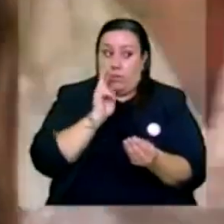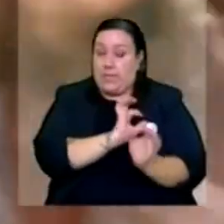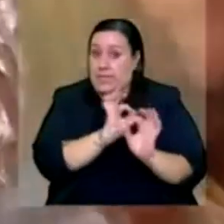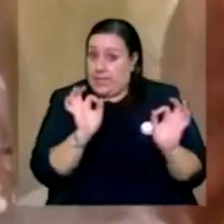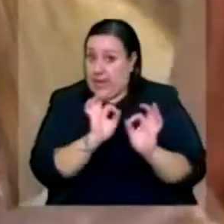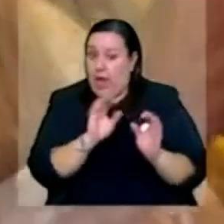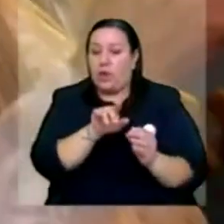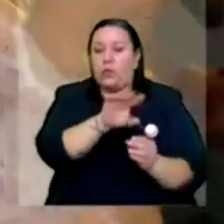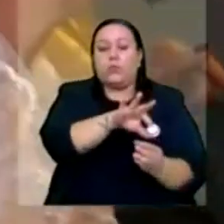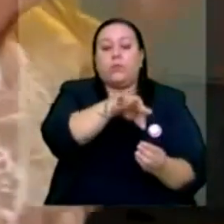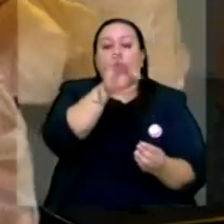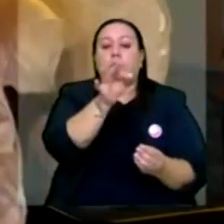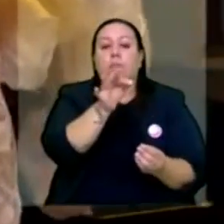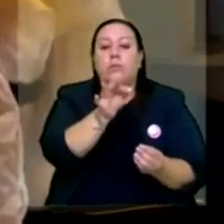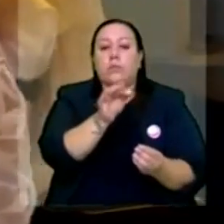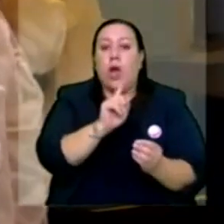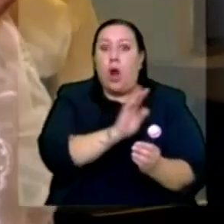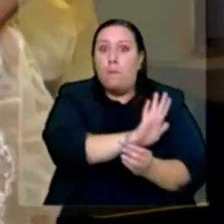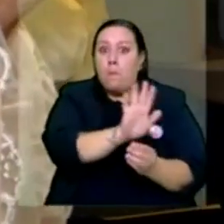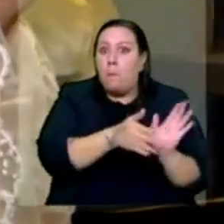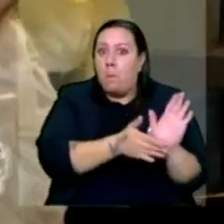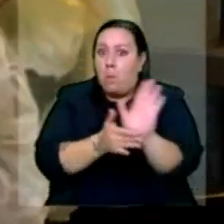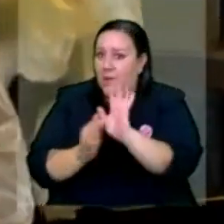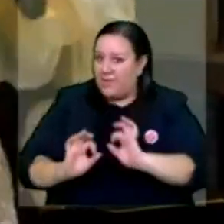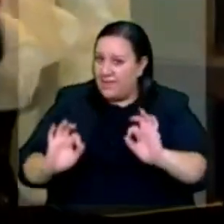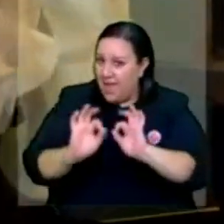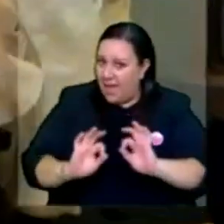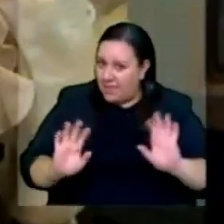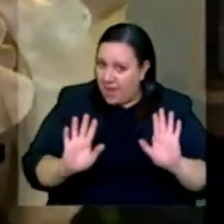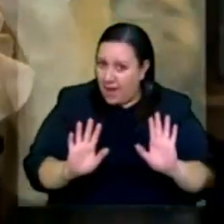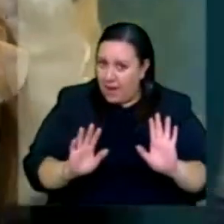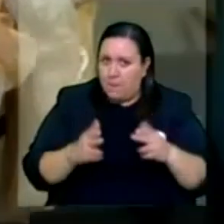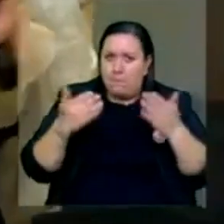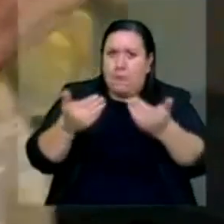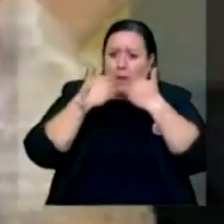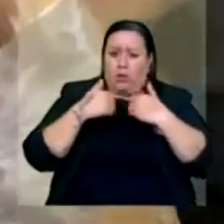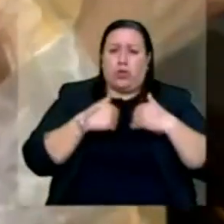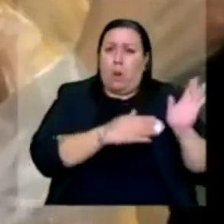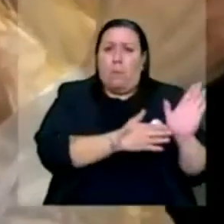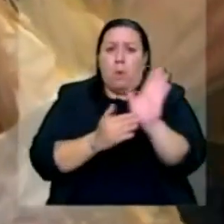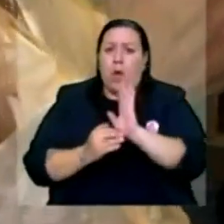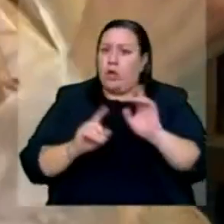Ahí vamos. No nos muestres nada, Joaquín. Me preguntas si la muestra. ¿Estás loco?